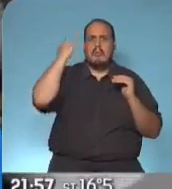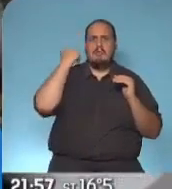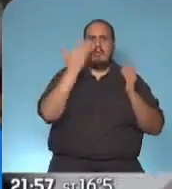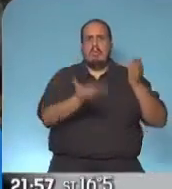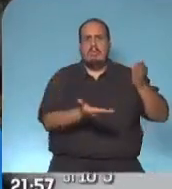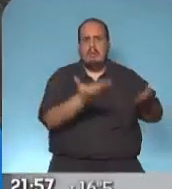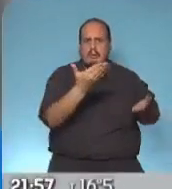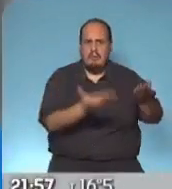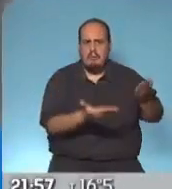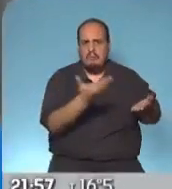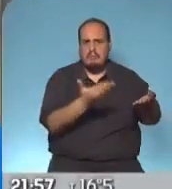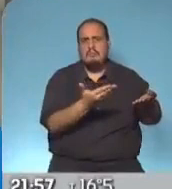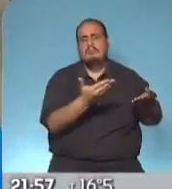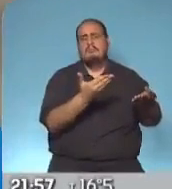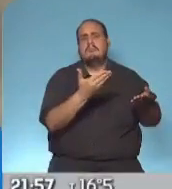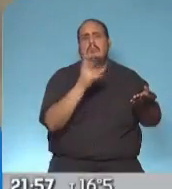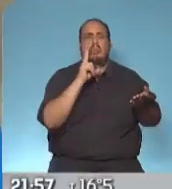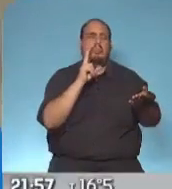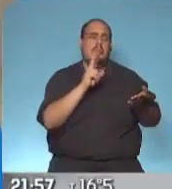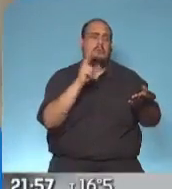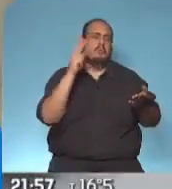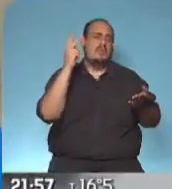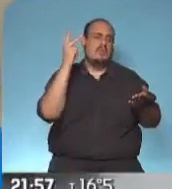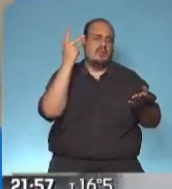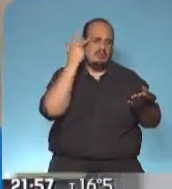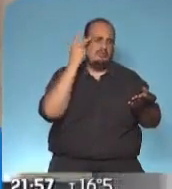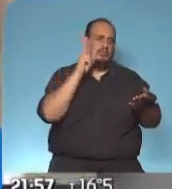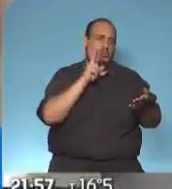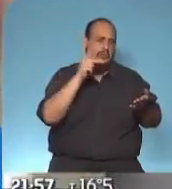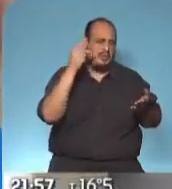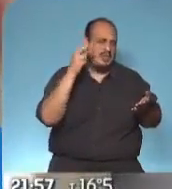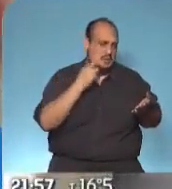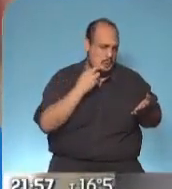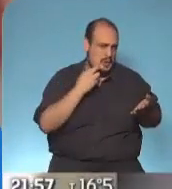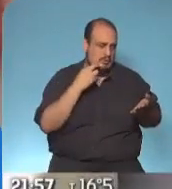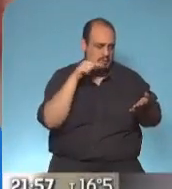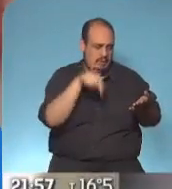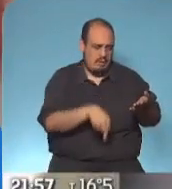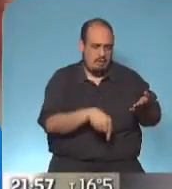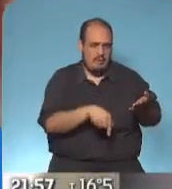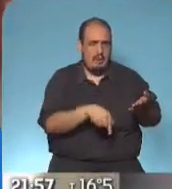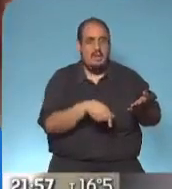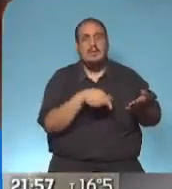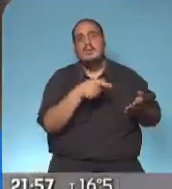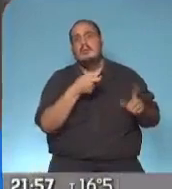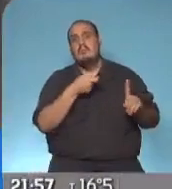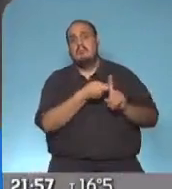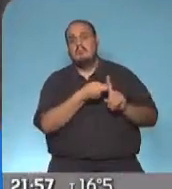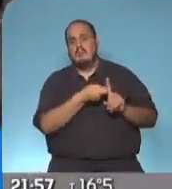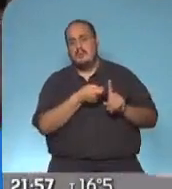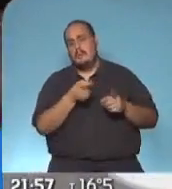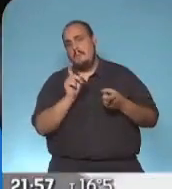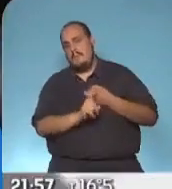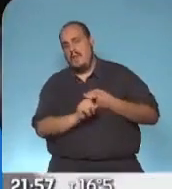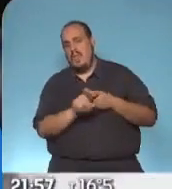contamos 2019-2018. Y en el 80% más de los casos es la pareja o la expareja. Por